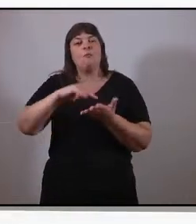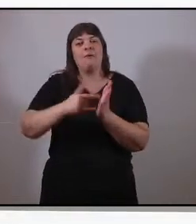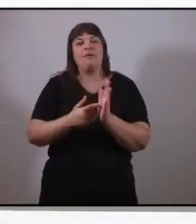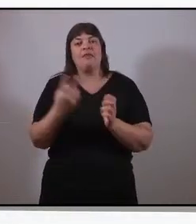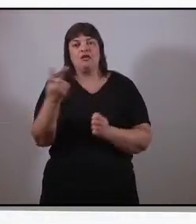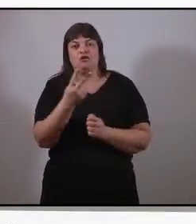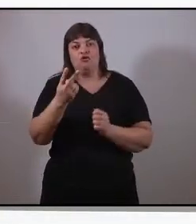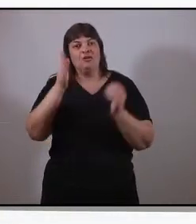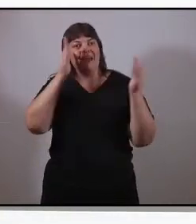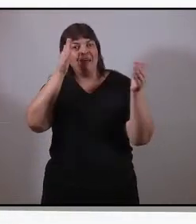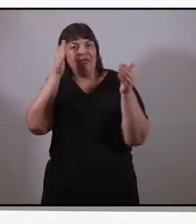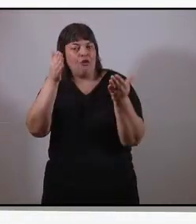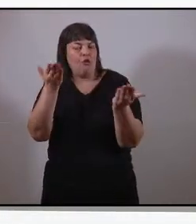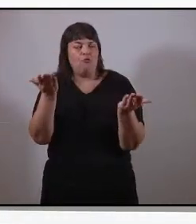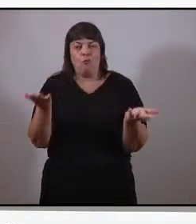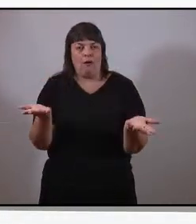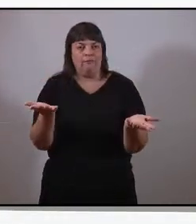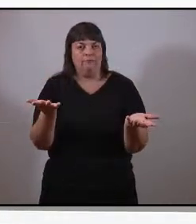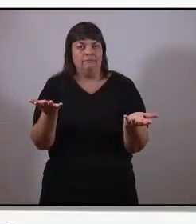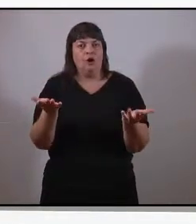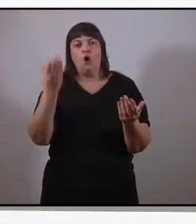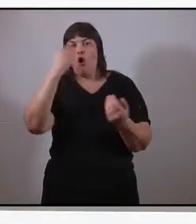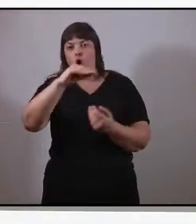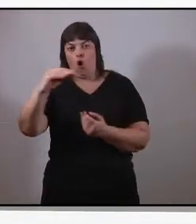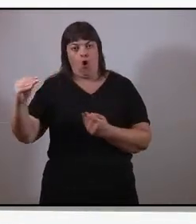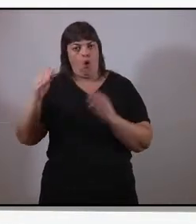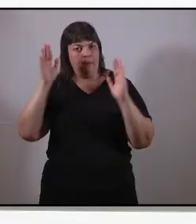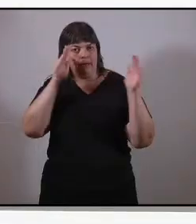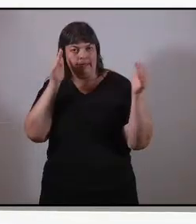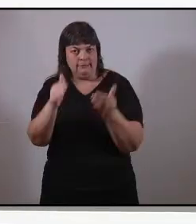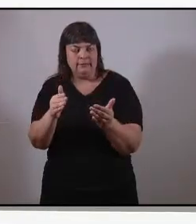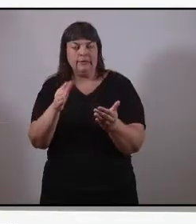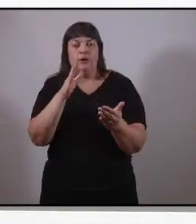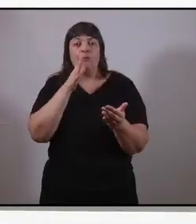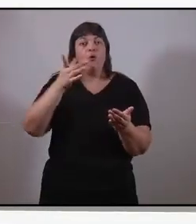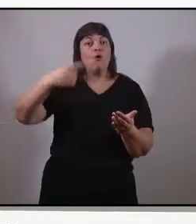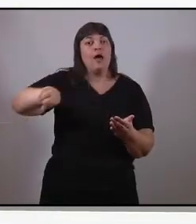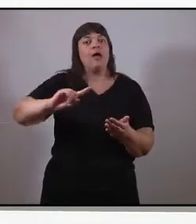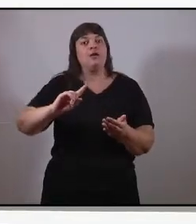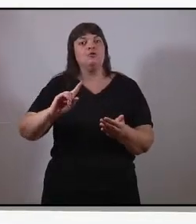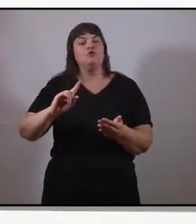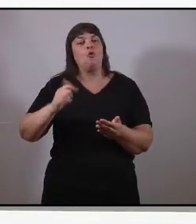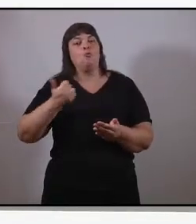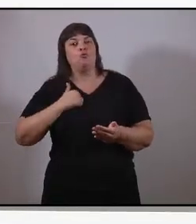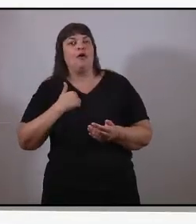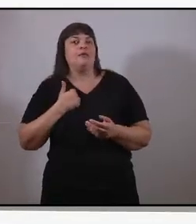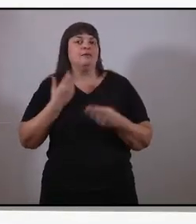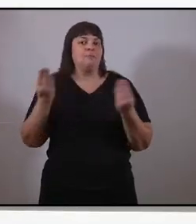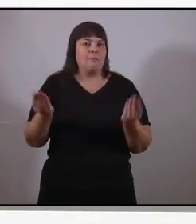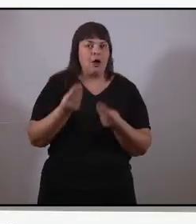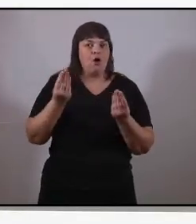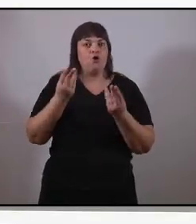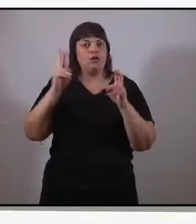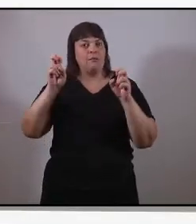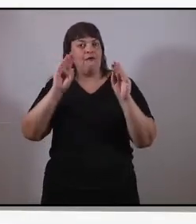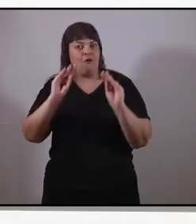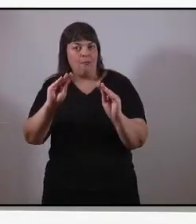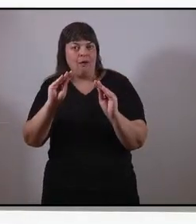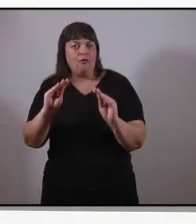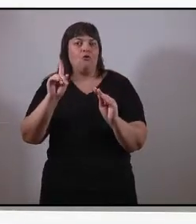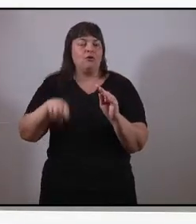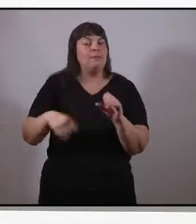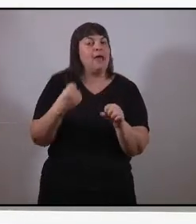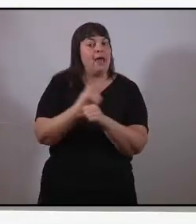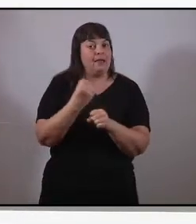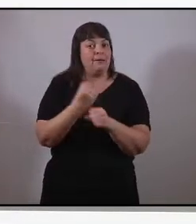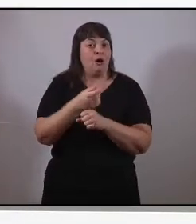dirigidas principalmente a nuestros jóvenes para que puedan tener mejores oportunidades de formación y empleo